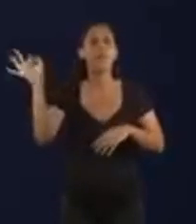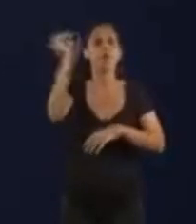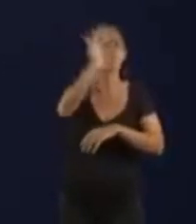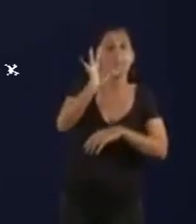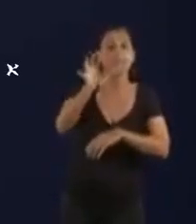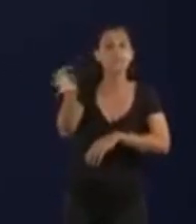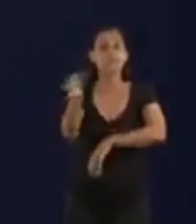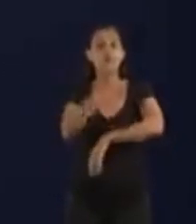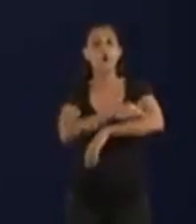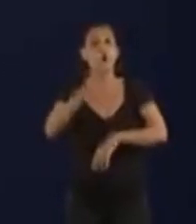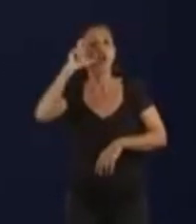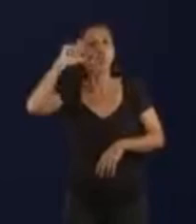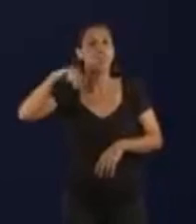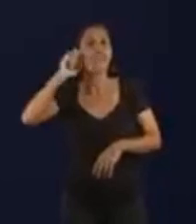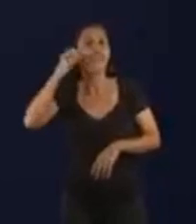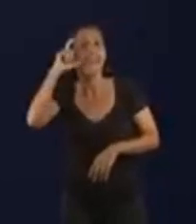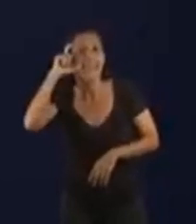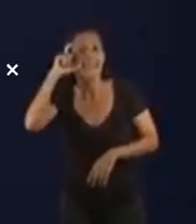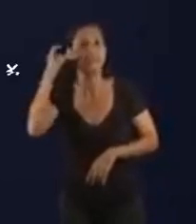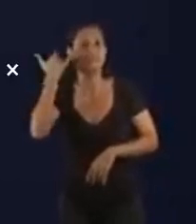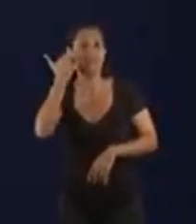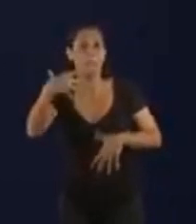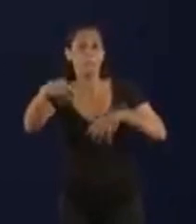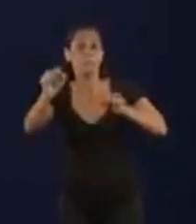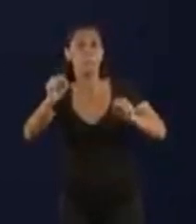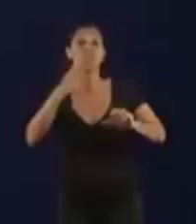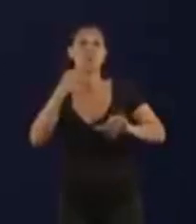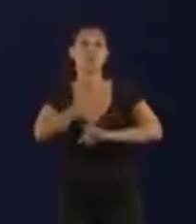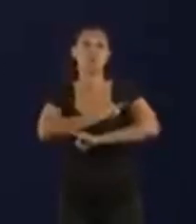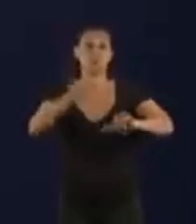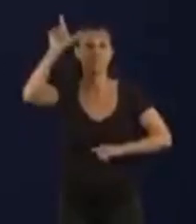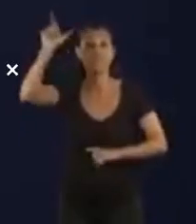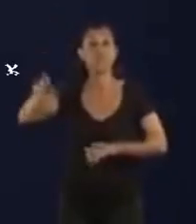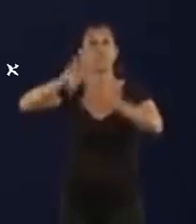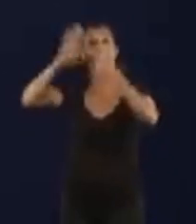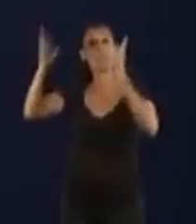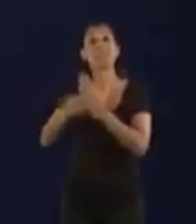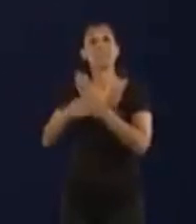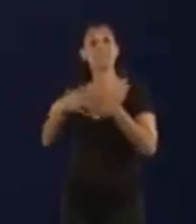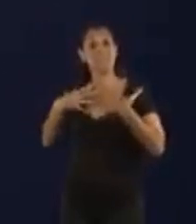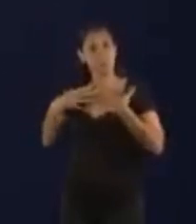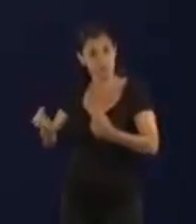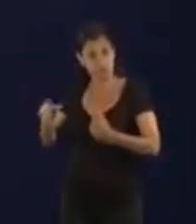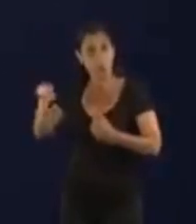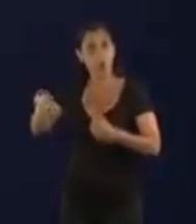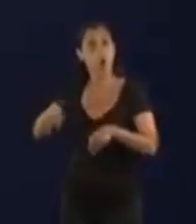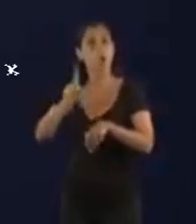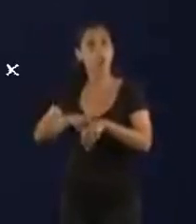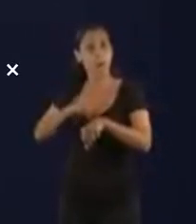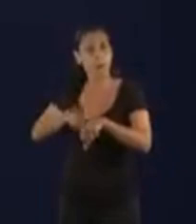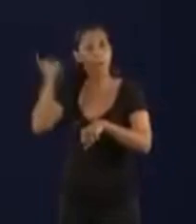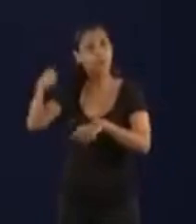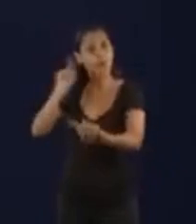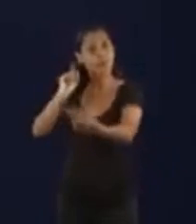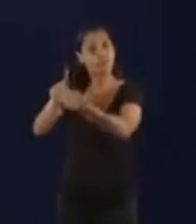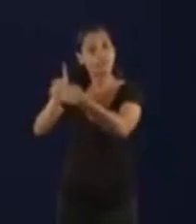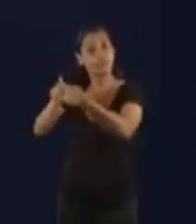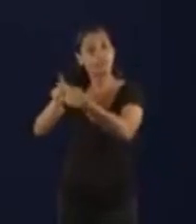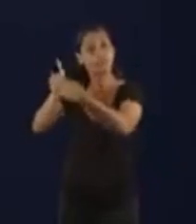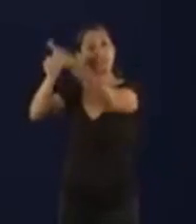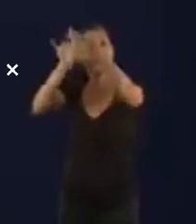dengue registrado comentarles que el Ministerio de salud está en permanente coordinación con las